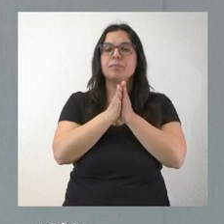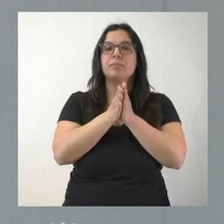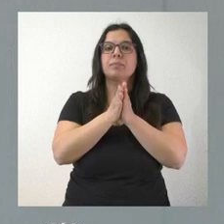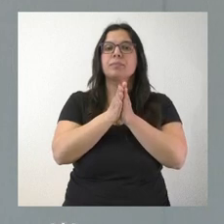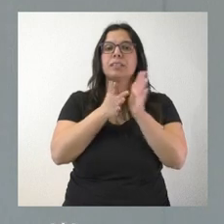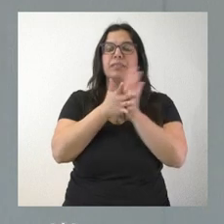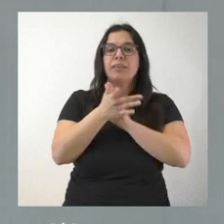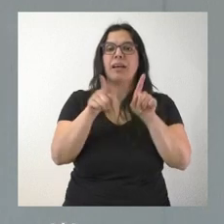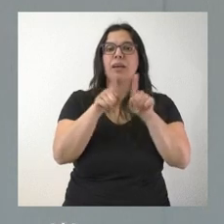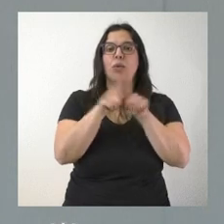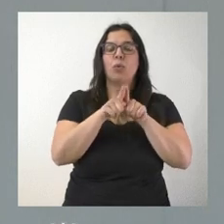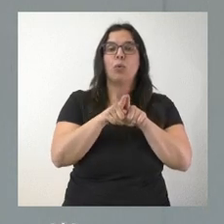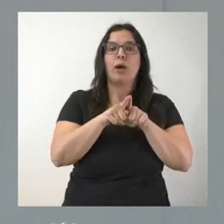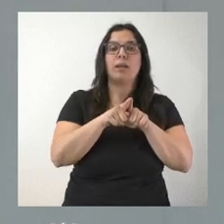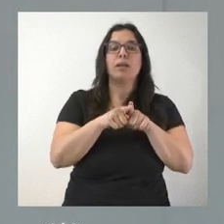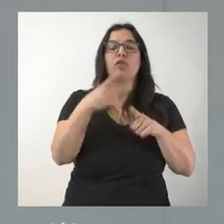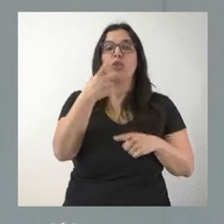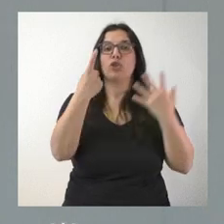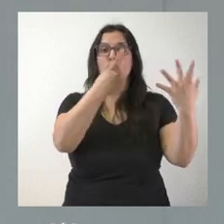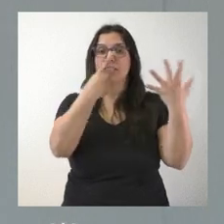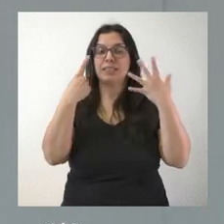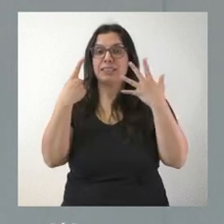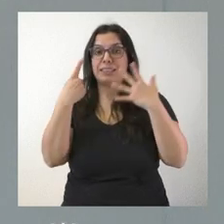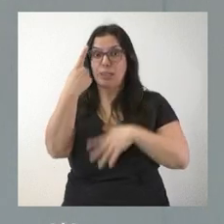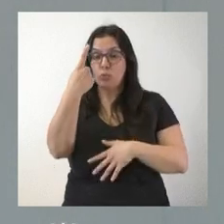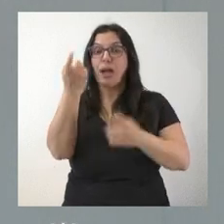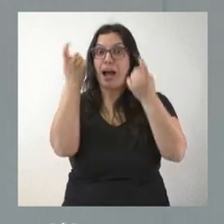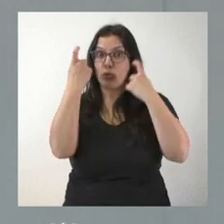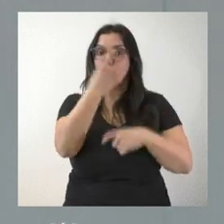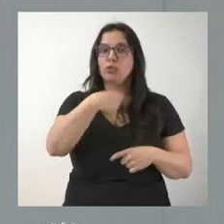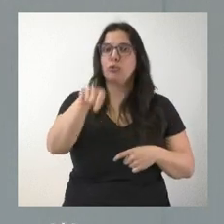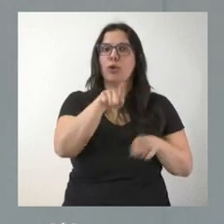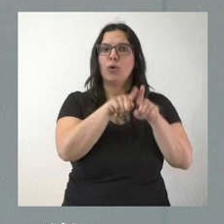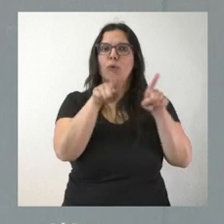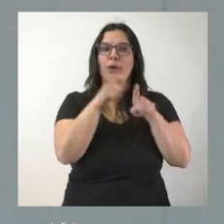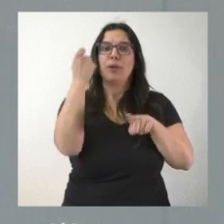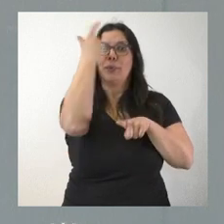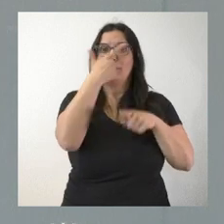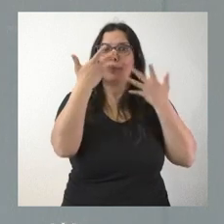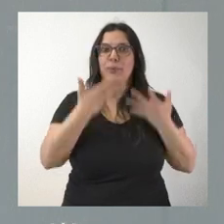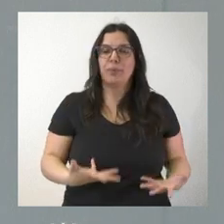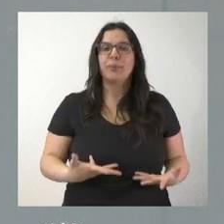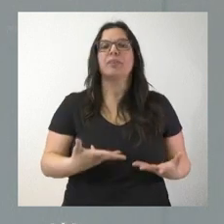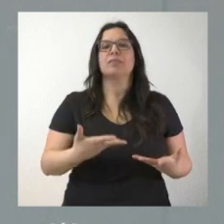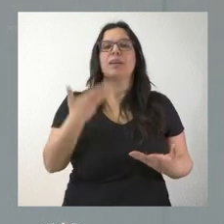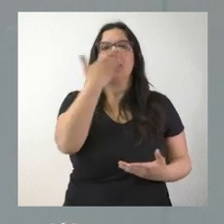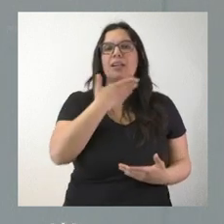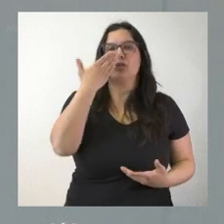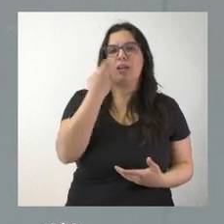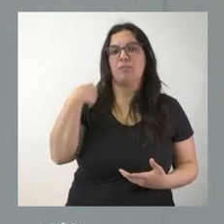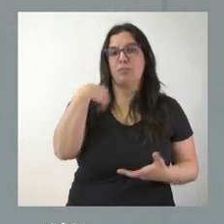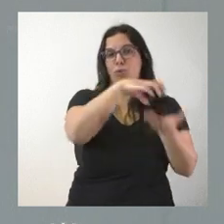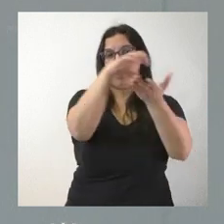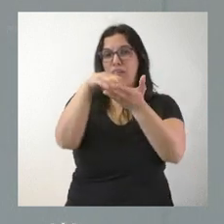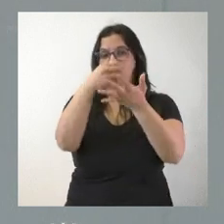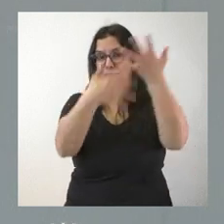de respiro escolar para 266 alumnos 261 alumnos perdón de acuerdo con la categoría y relación de todos los centros que tienen ustedes a su